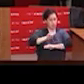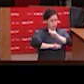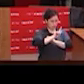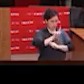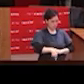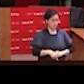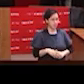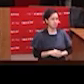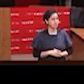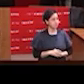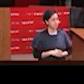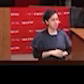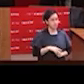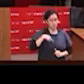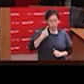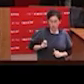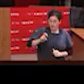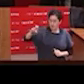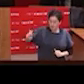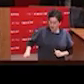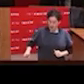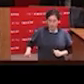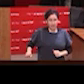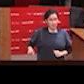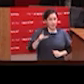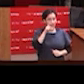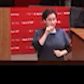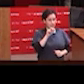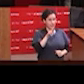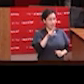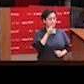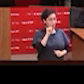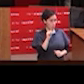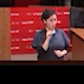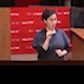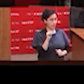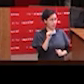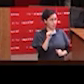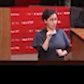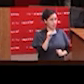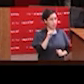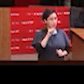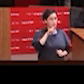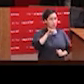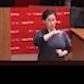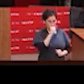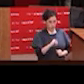asociaciones luego tenemos en la mesa también a Laura a Laura